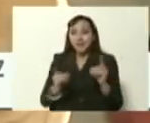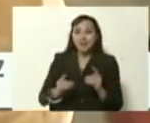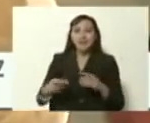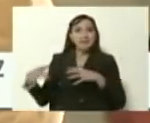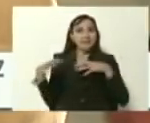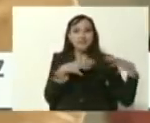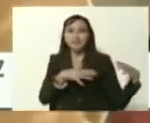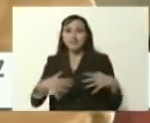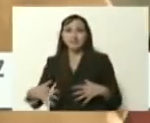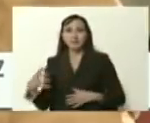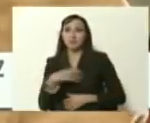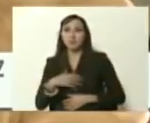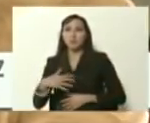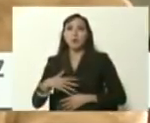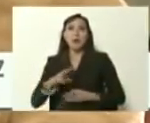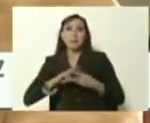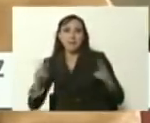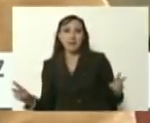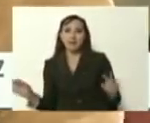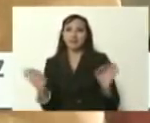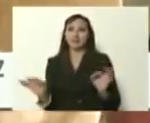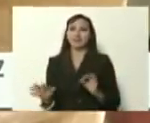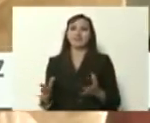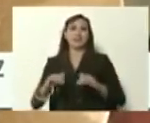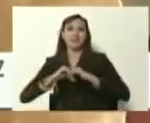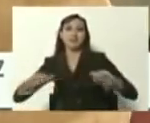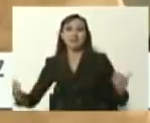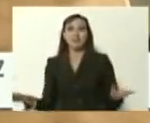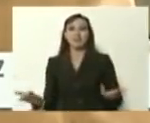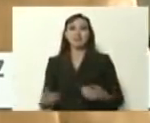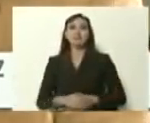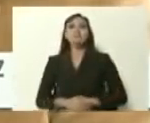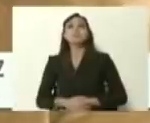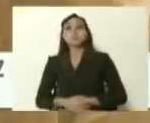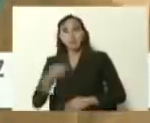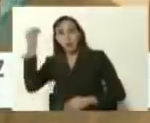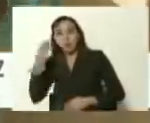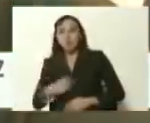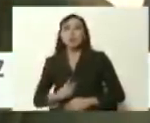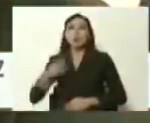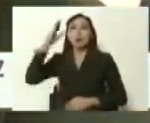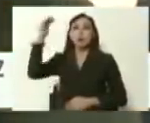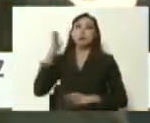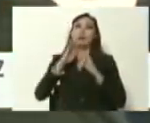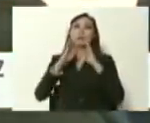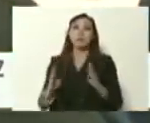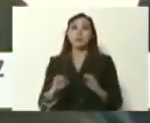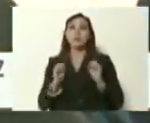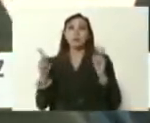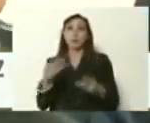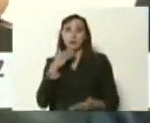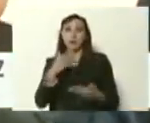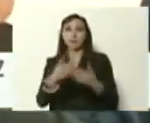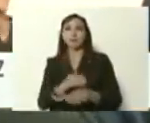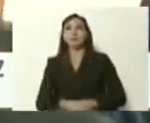confrontación y que no nos conduzcan a la paz y a la reconciliación nacional. Dios les bendiga, muchas gracias por la oportunidad.